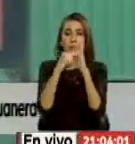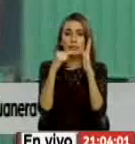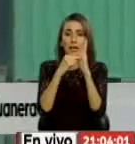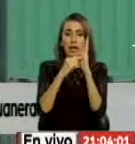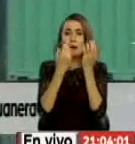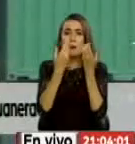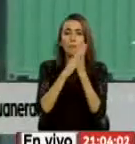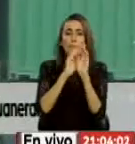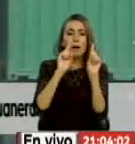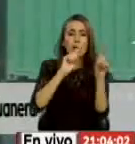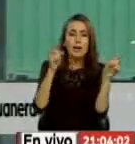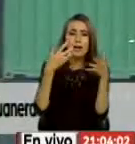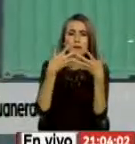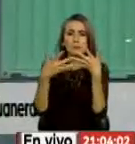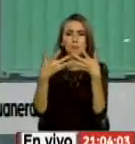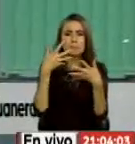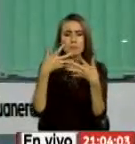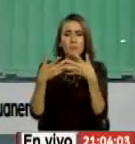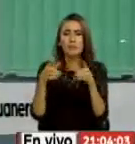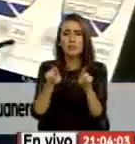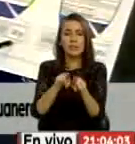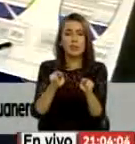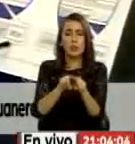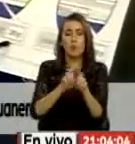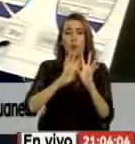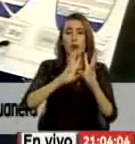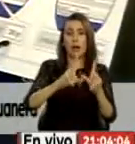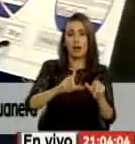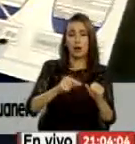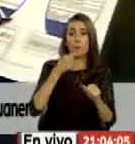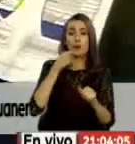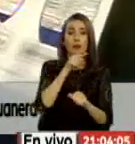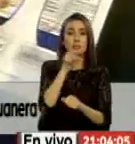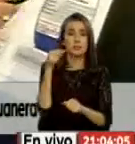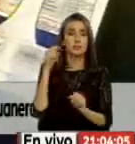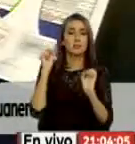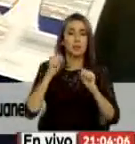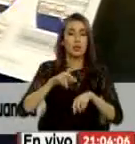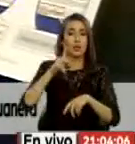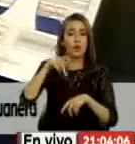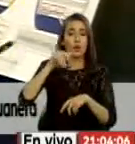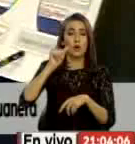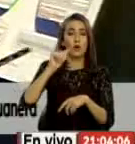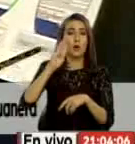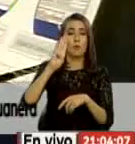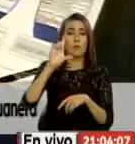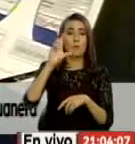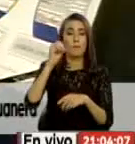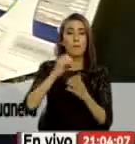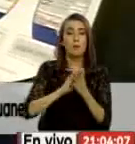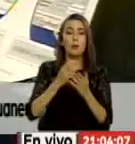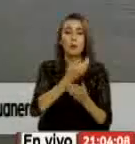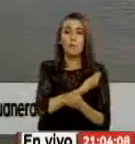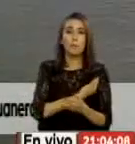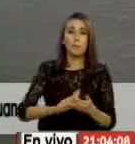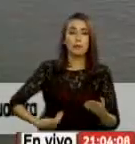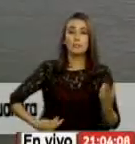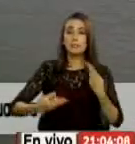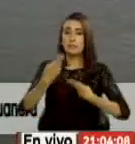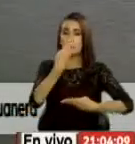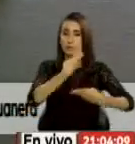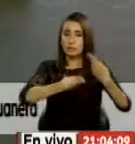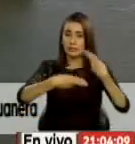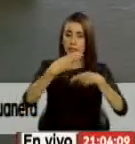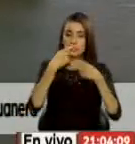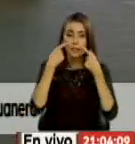la transparencia, igual a corrupción. Así calificó Pablo Arosemena, presidente de la Cámara de Comercio de Guayaquil, a las